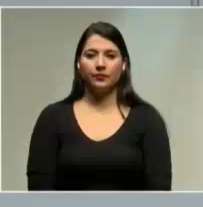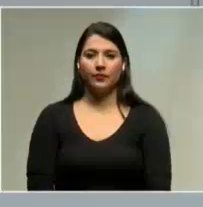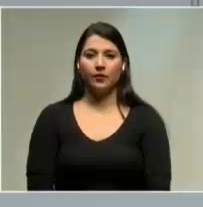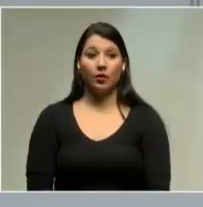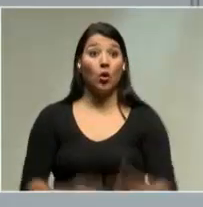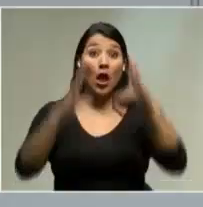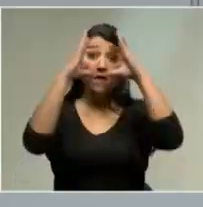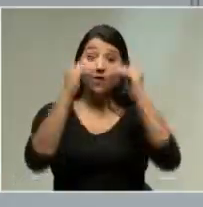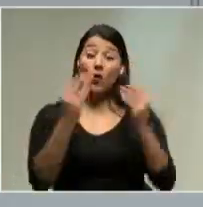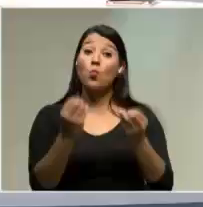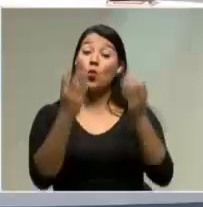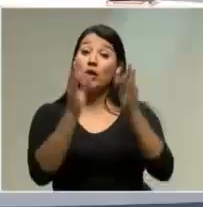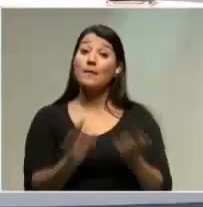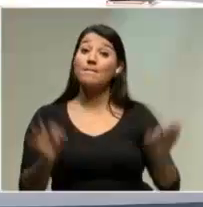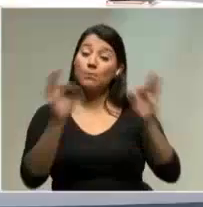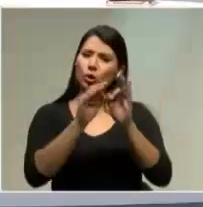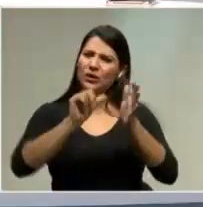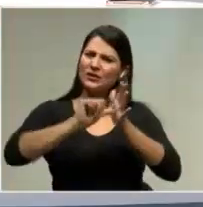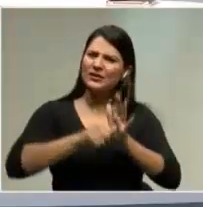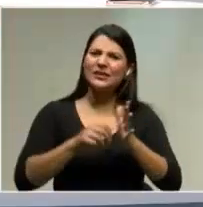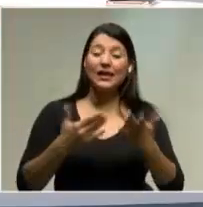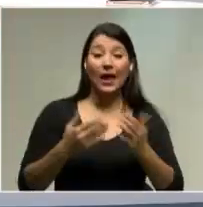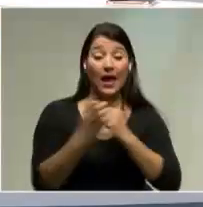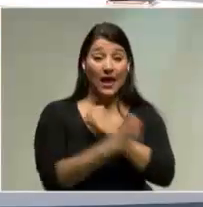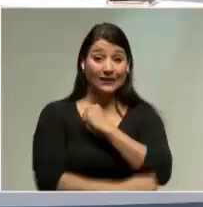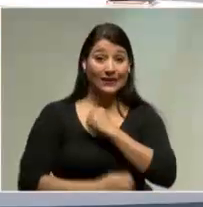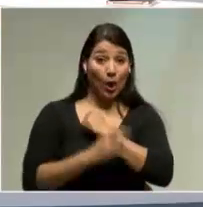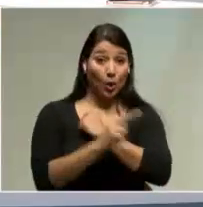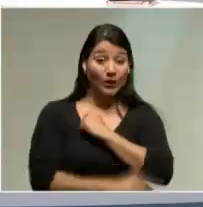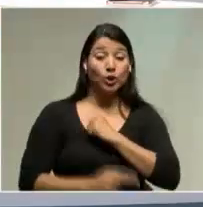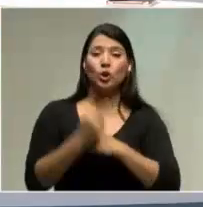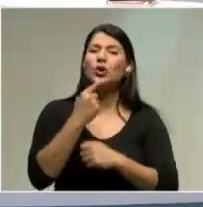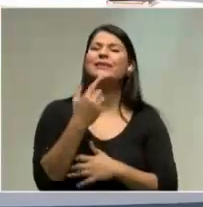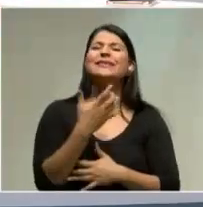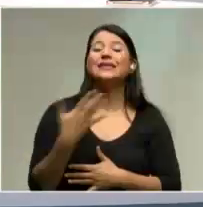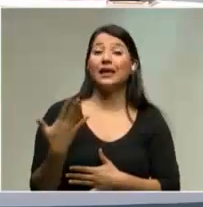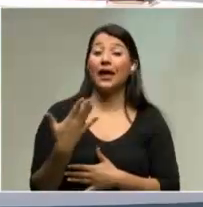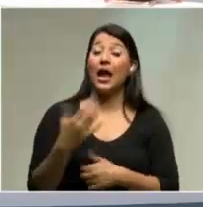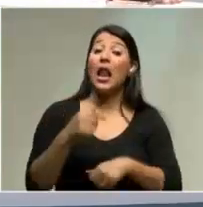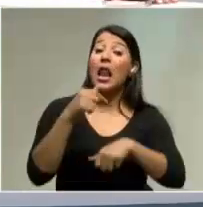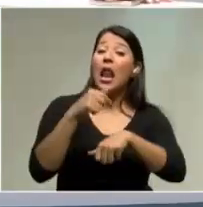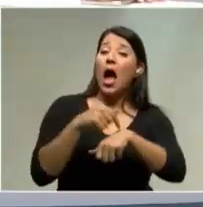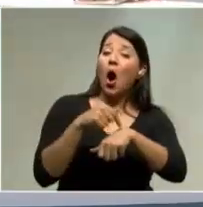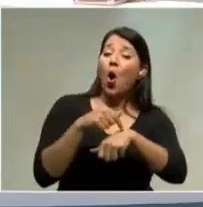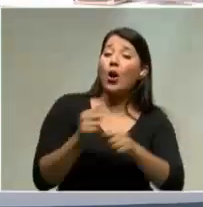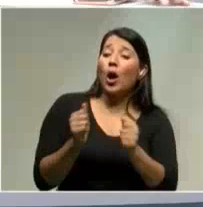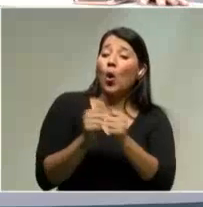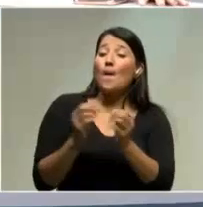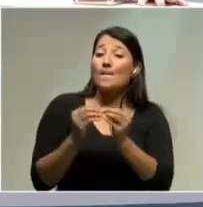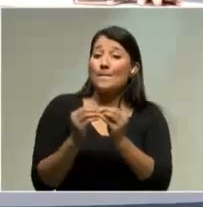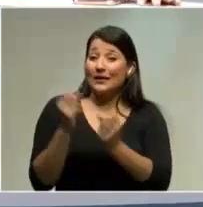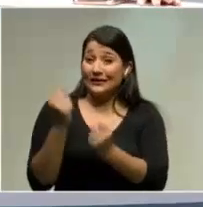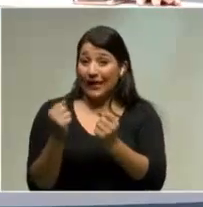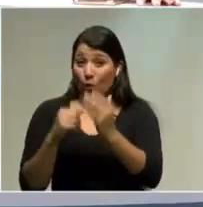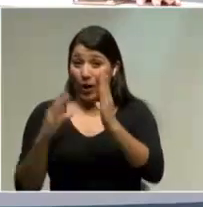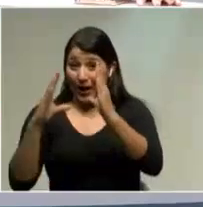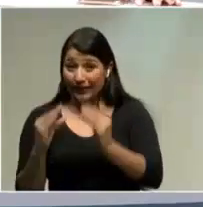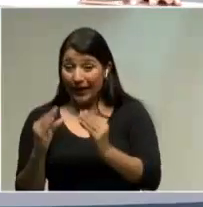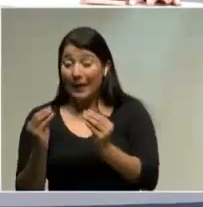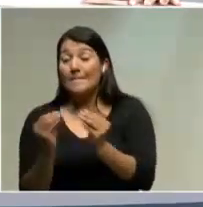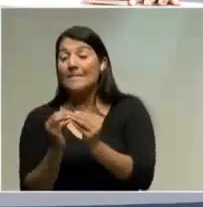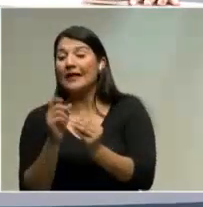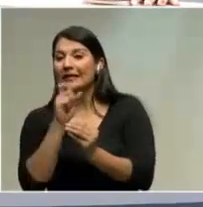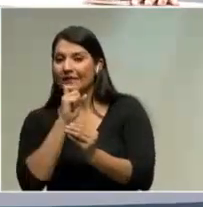Un dato que es importante rescatar es que el Estado de la Nación señala que la hora pico en la tarde es incluso un poco más pesada que